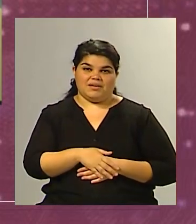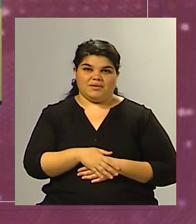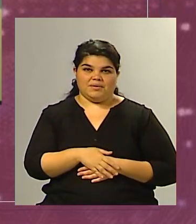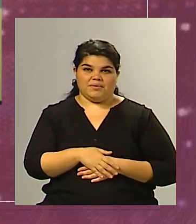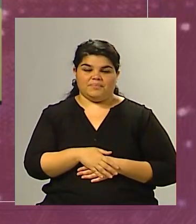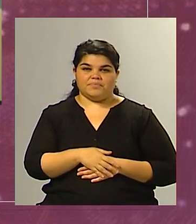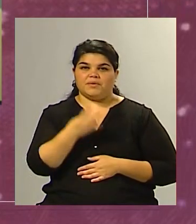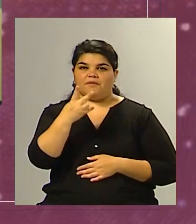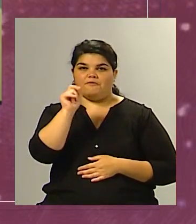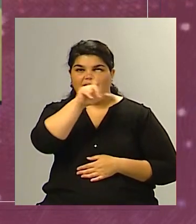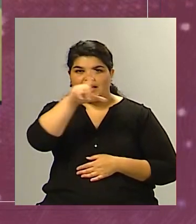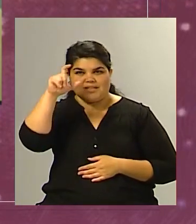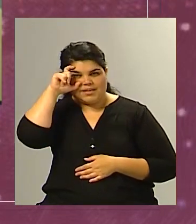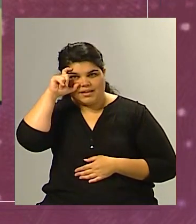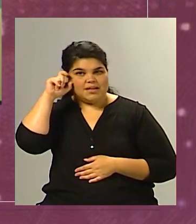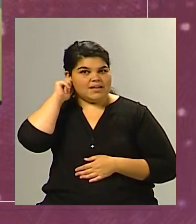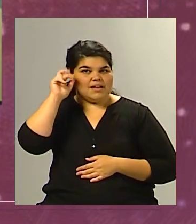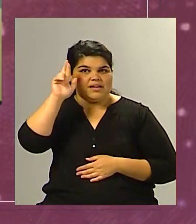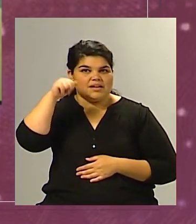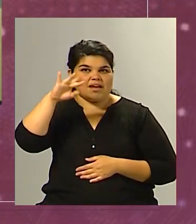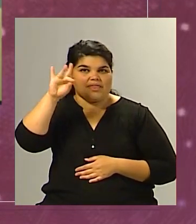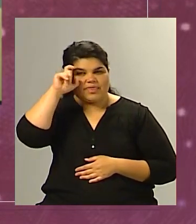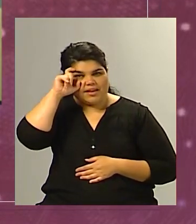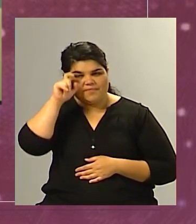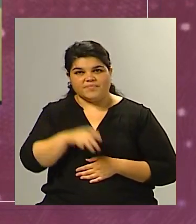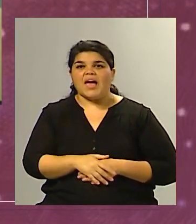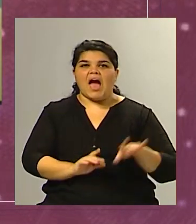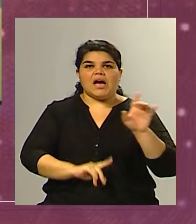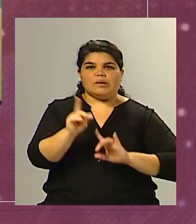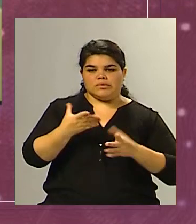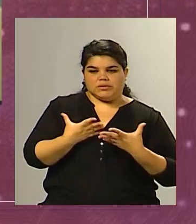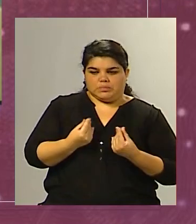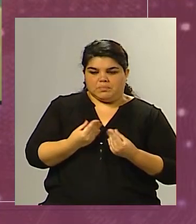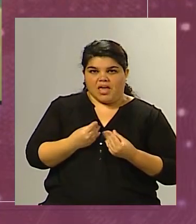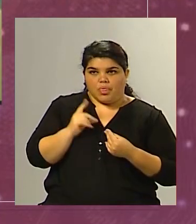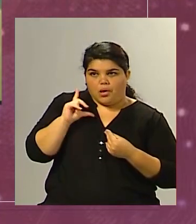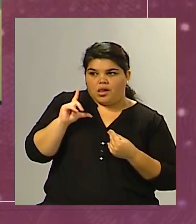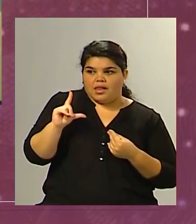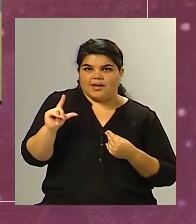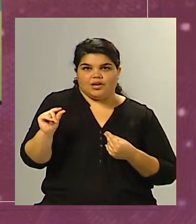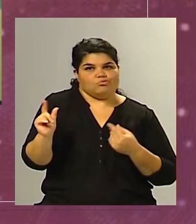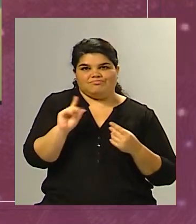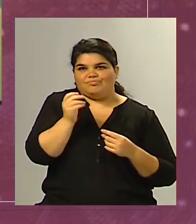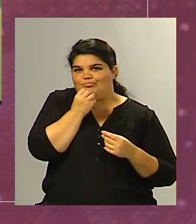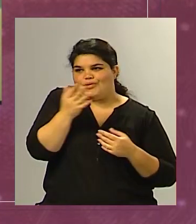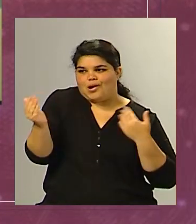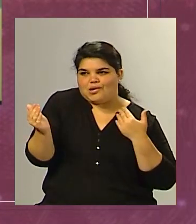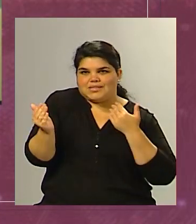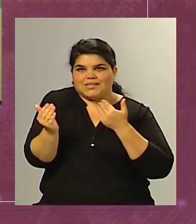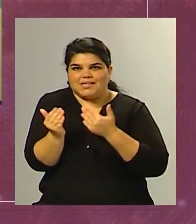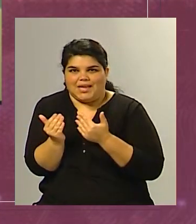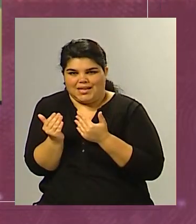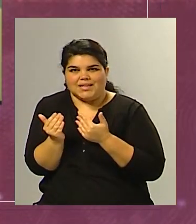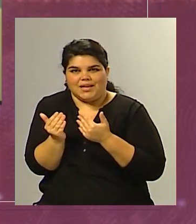hay dos opciones o dos grupos de padres. Uno, los que tienen miedo que los chicos se vayan lejos y dicen, bueno, los queremos tener acá cerquita. También. Y otros que dicen, bueno,